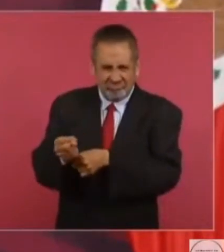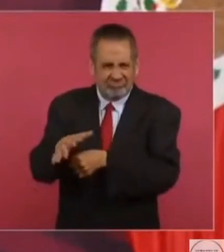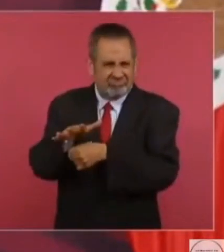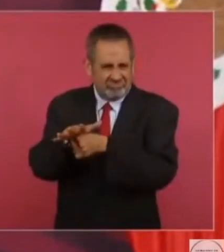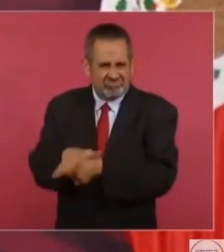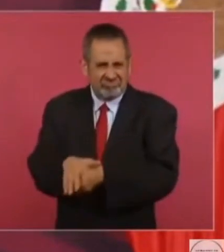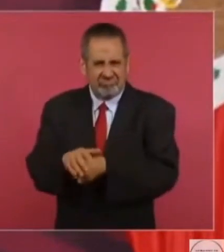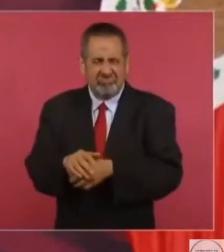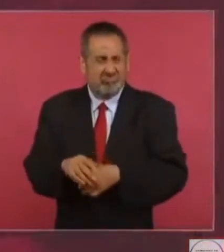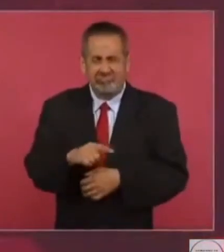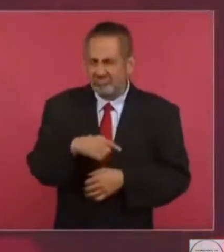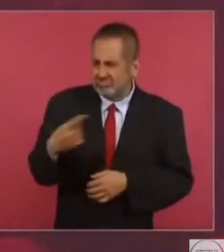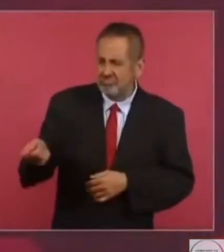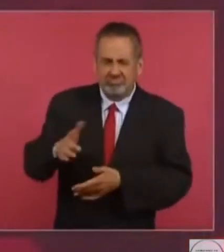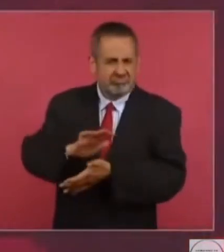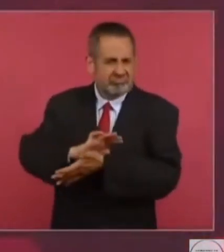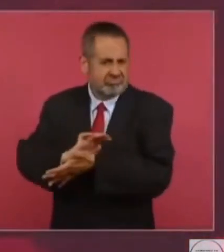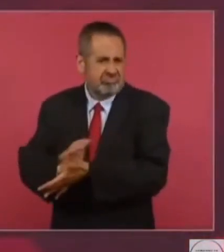la discriminación,